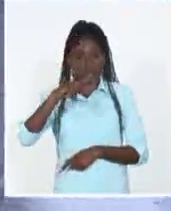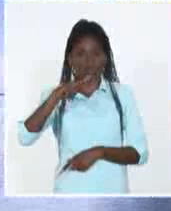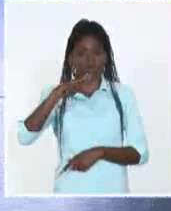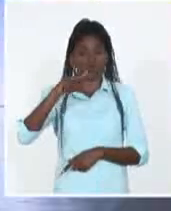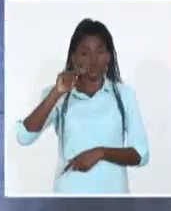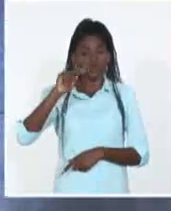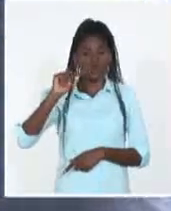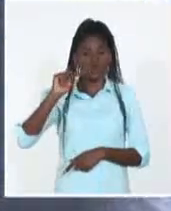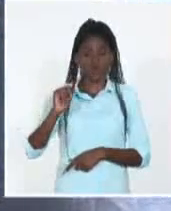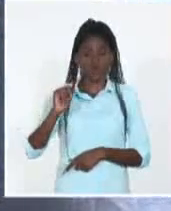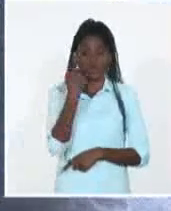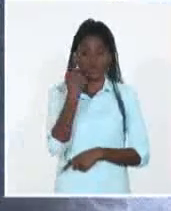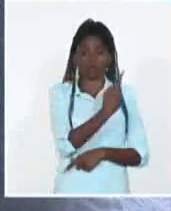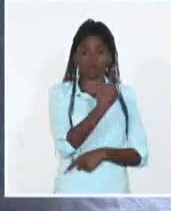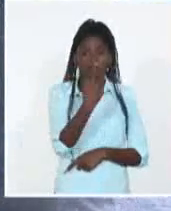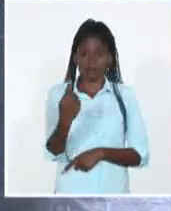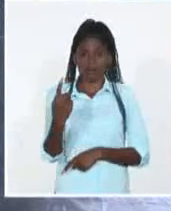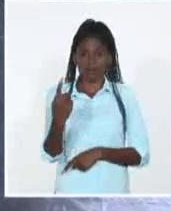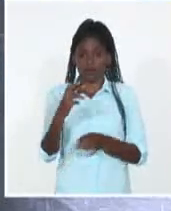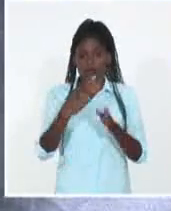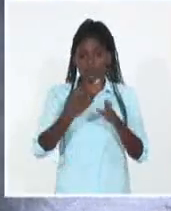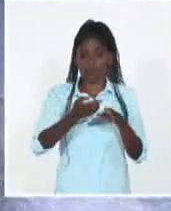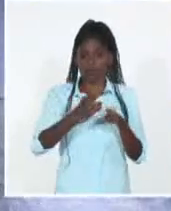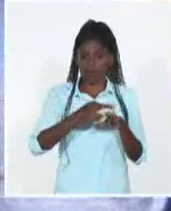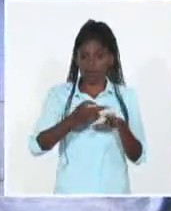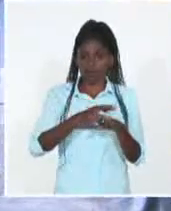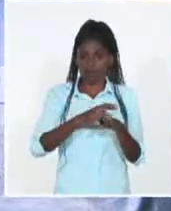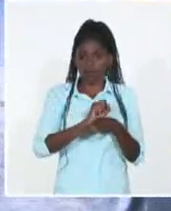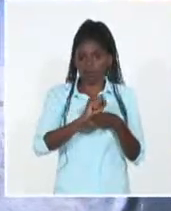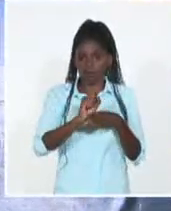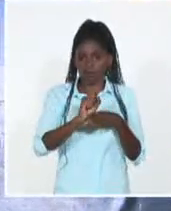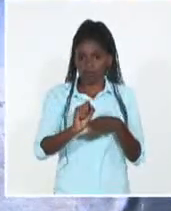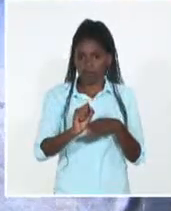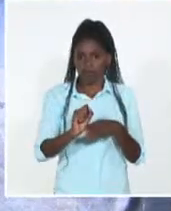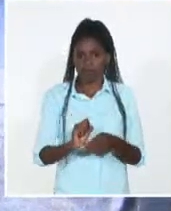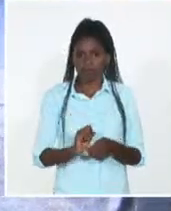maestría en cada una de sus presentaciones. Leandris Noa Fáez, Canal Cuba.